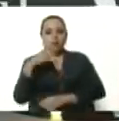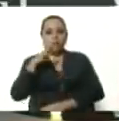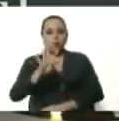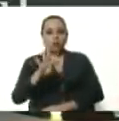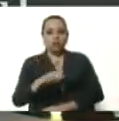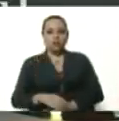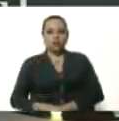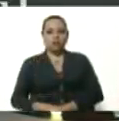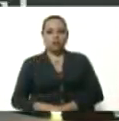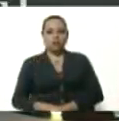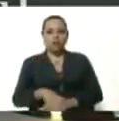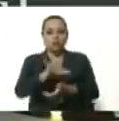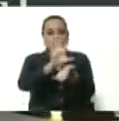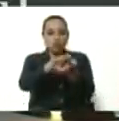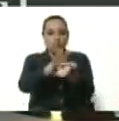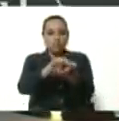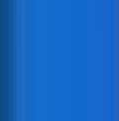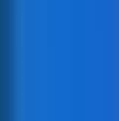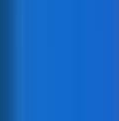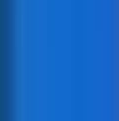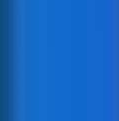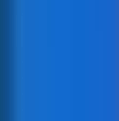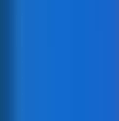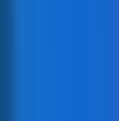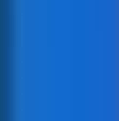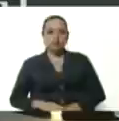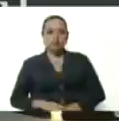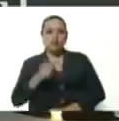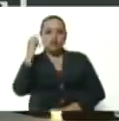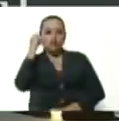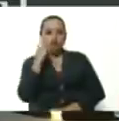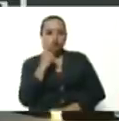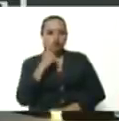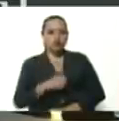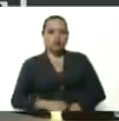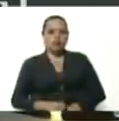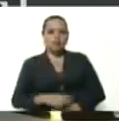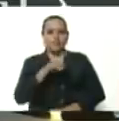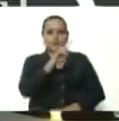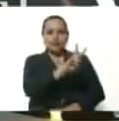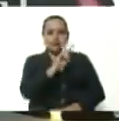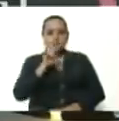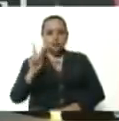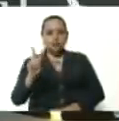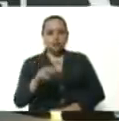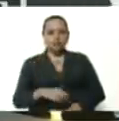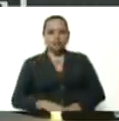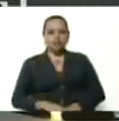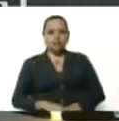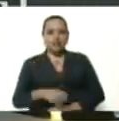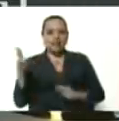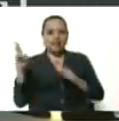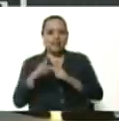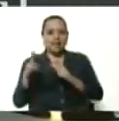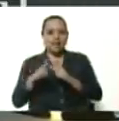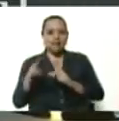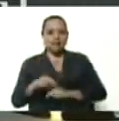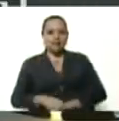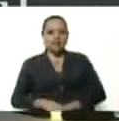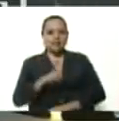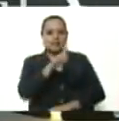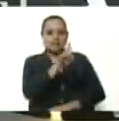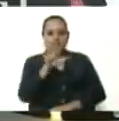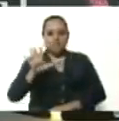son, en Nueva Esparta, perdón, tenemos en Sucre, tenemos ya 22 casos, en Táchira tenemos